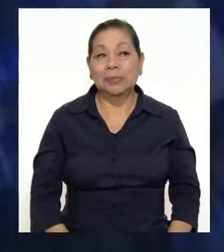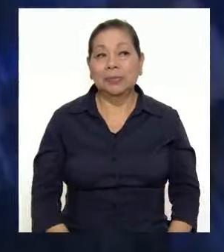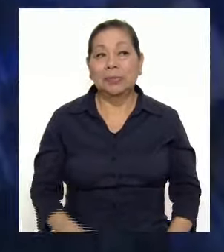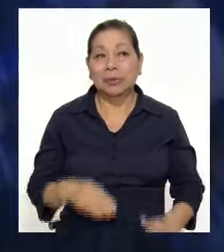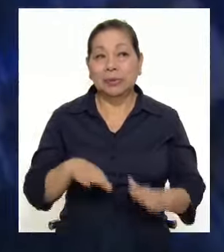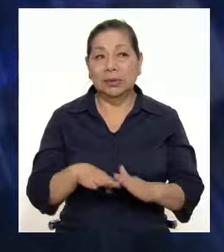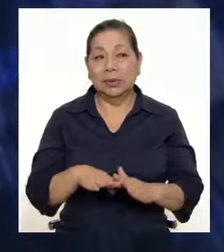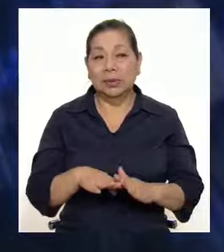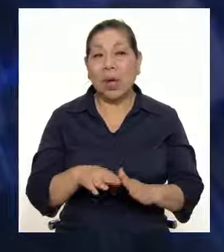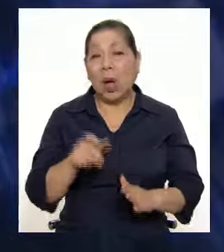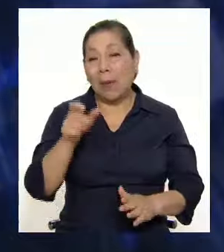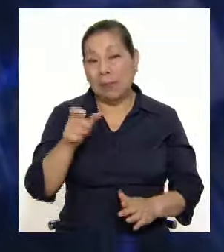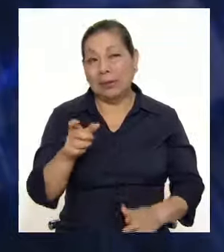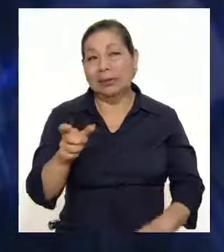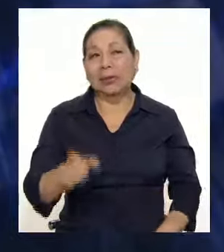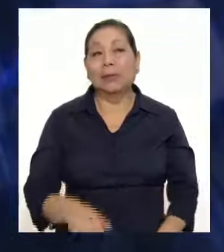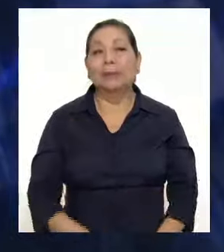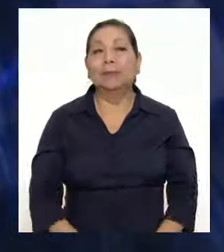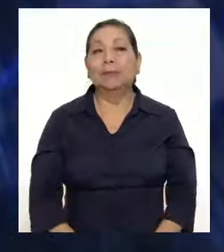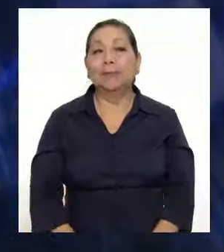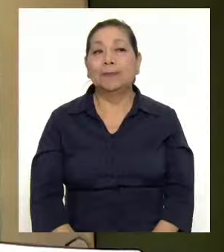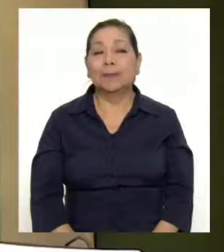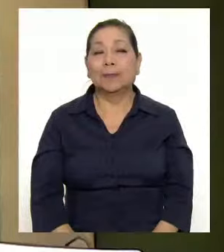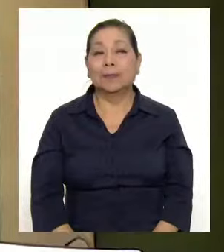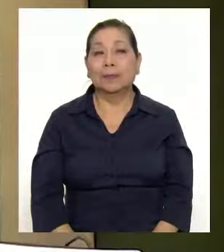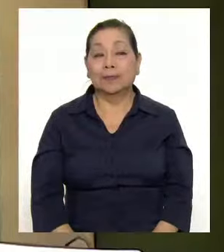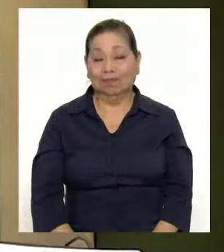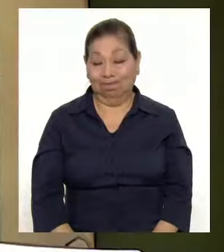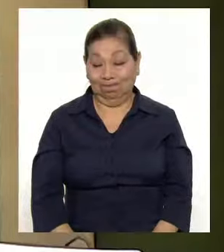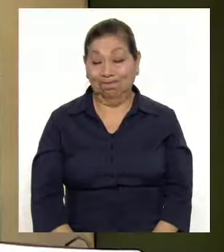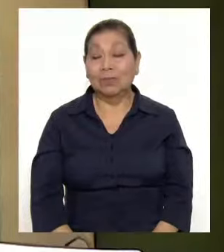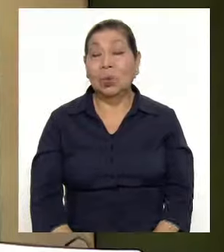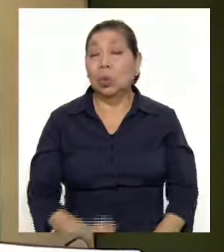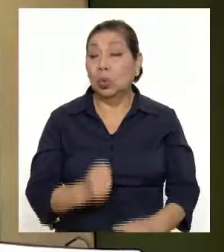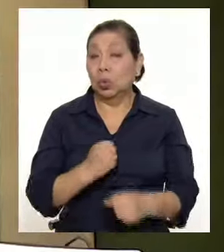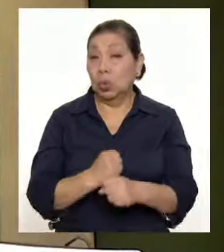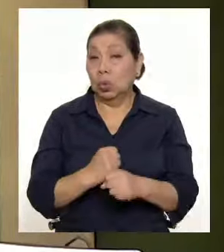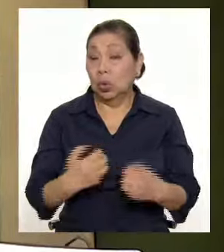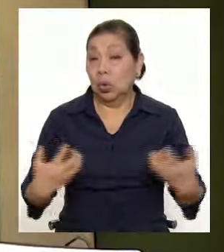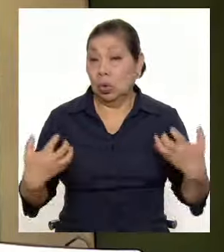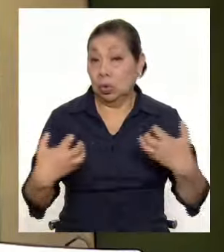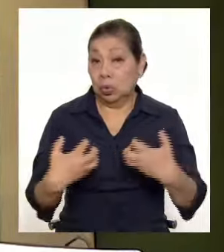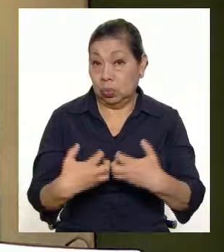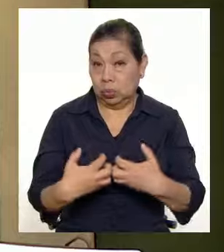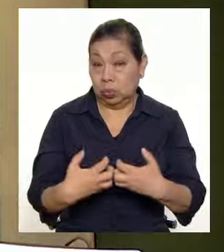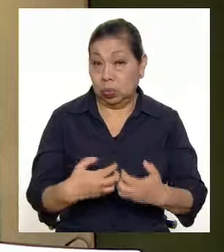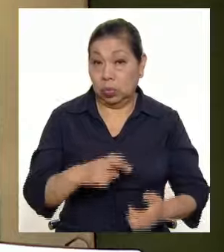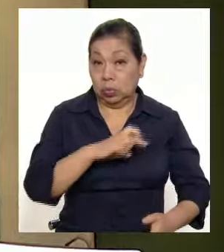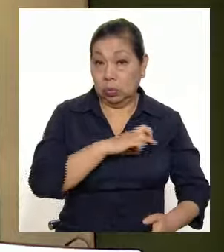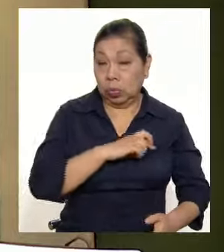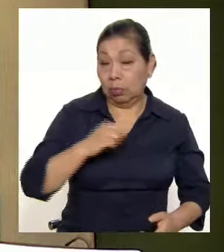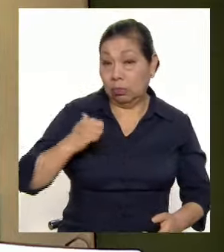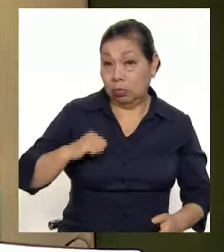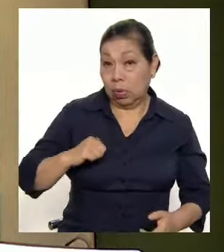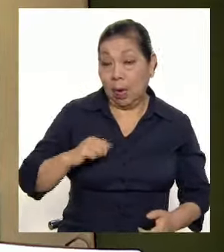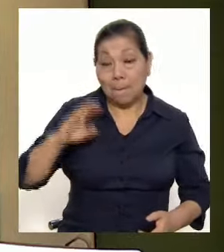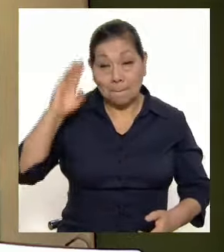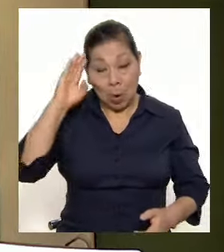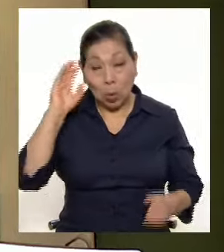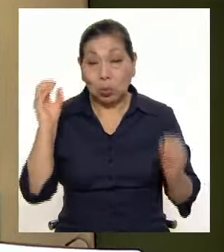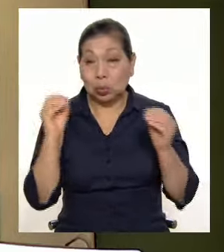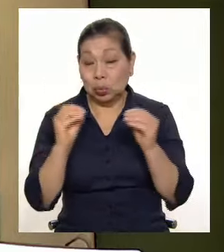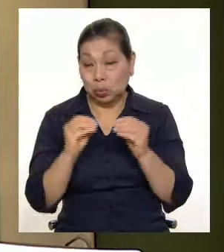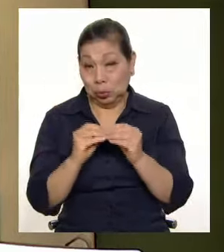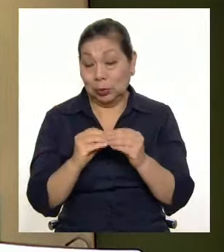incurrió este sujeto. Así es, se requiere un trabajo en conjunto, Serenazgo y la Policía Nacional, y ahora ha rendido